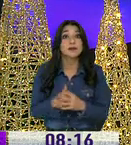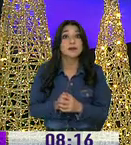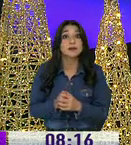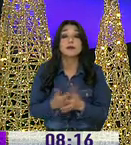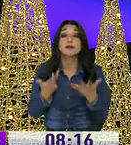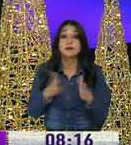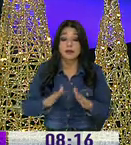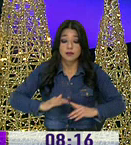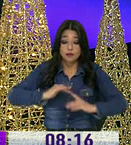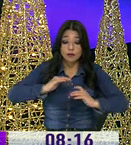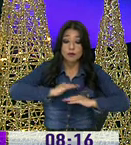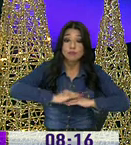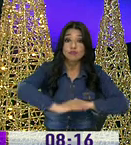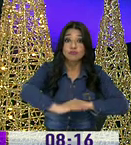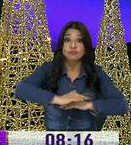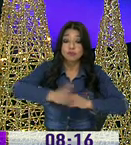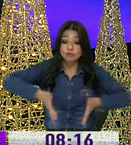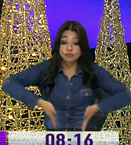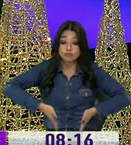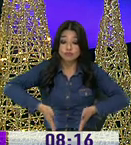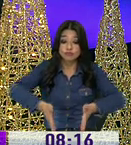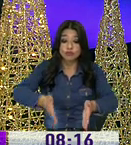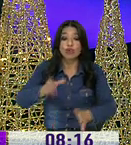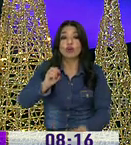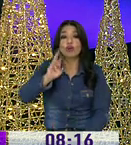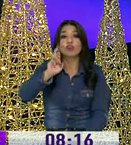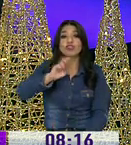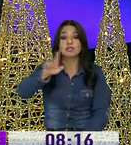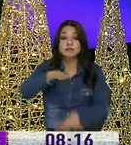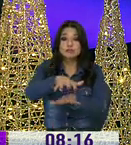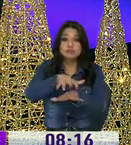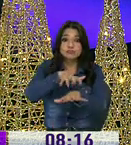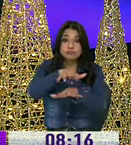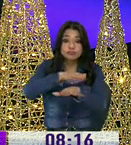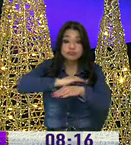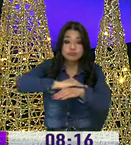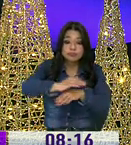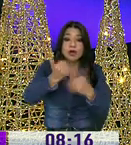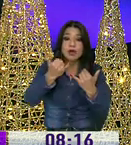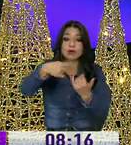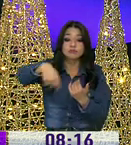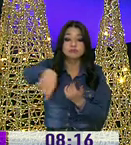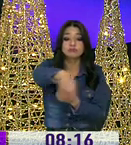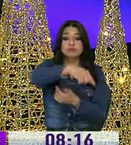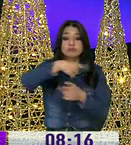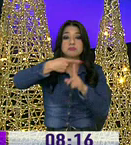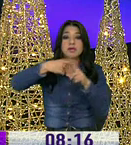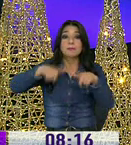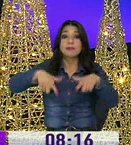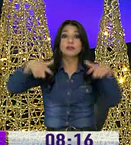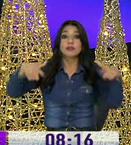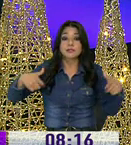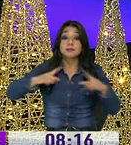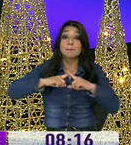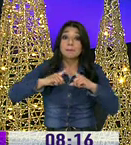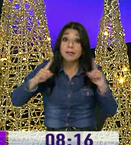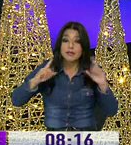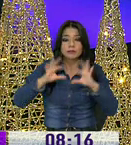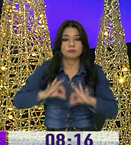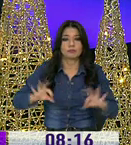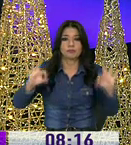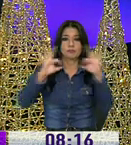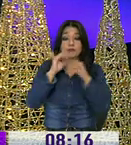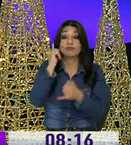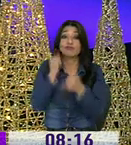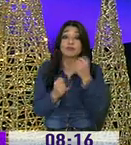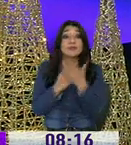la repavimentación de la avenida Teniente Hugo Ortiz el día de hoy en el redondel del mayorista. Sin embargo, cabe recalcar que este fin